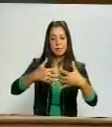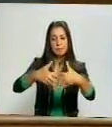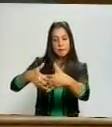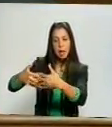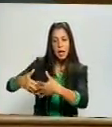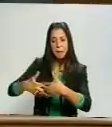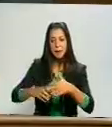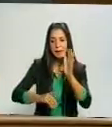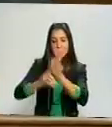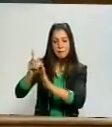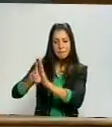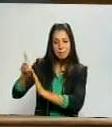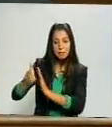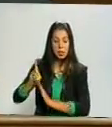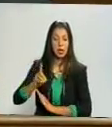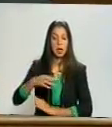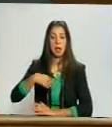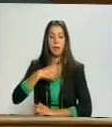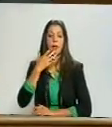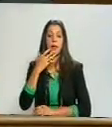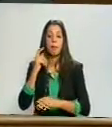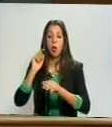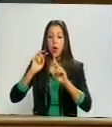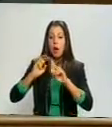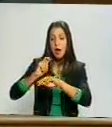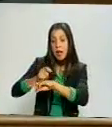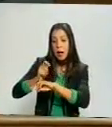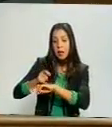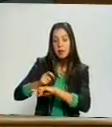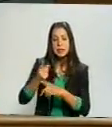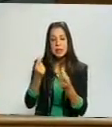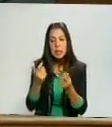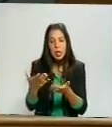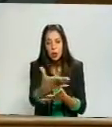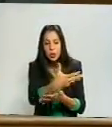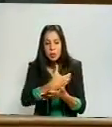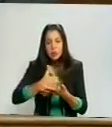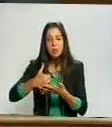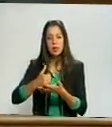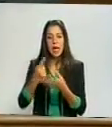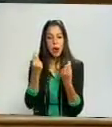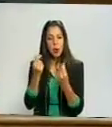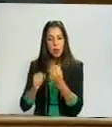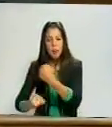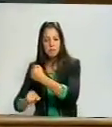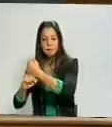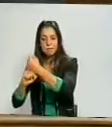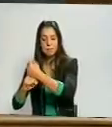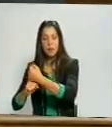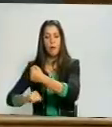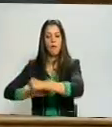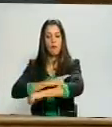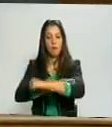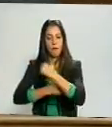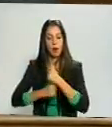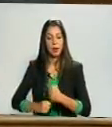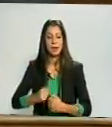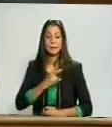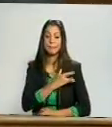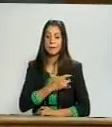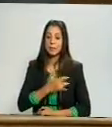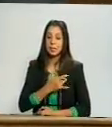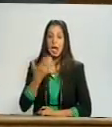con el tema minero podemos nosotros tener una economía fuerte. Lamentablemente no habíamos hecho el control